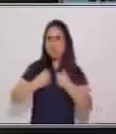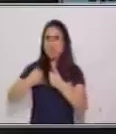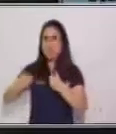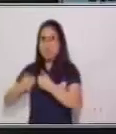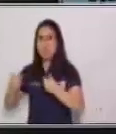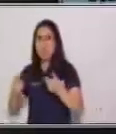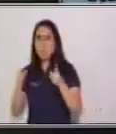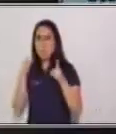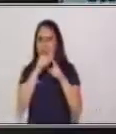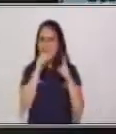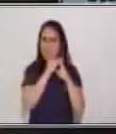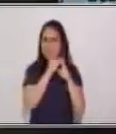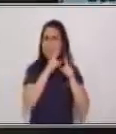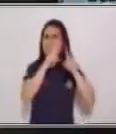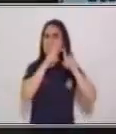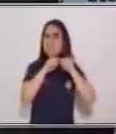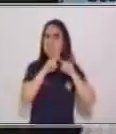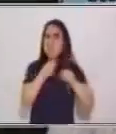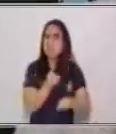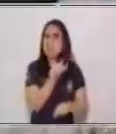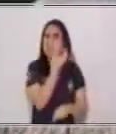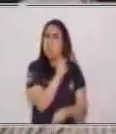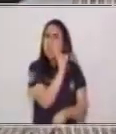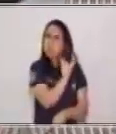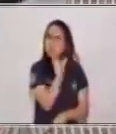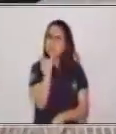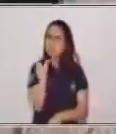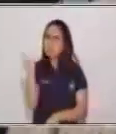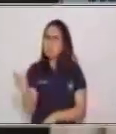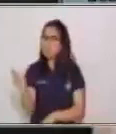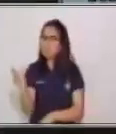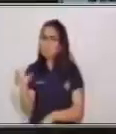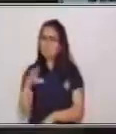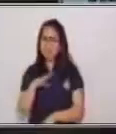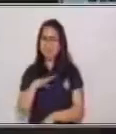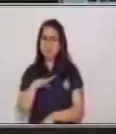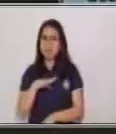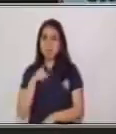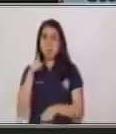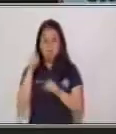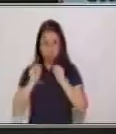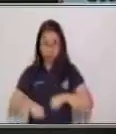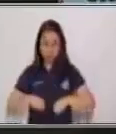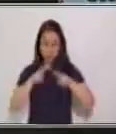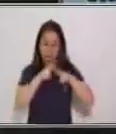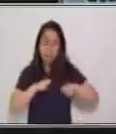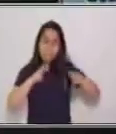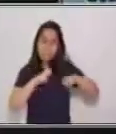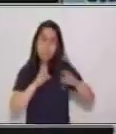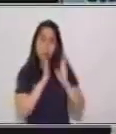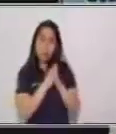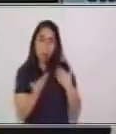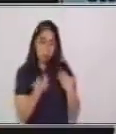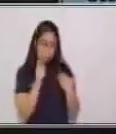sílabas? Revisa en tu cuaderno de las sesiones anteriores y ahí encontrarás cómo es que las podemos